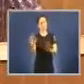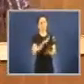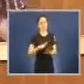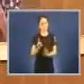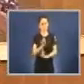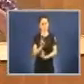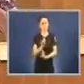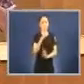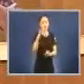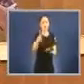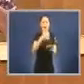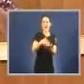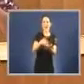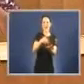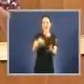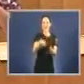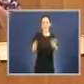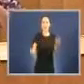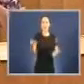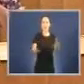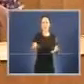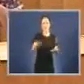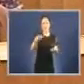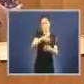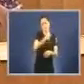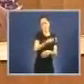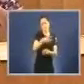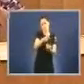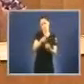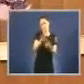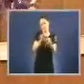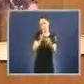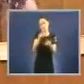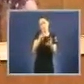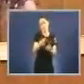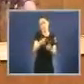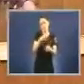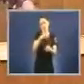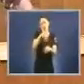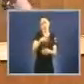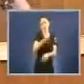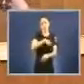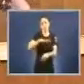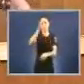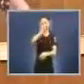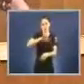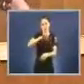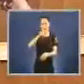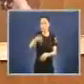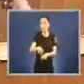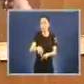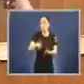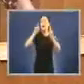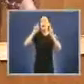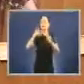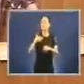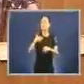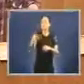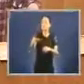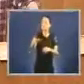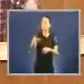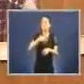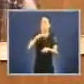ante a senda inxusta da fiscalidade no Estado e neste país, pero sí que no caso de que algún día se